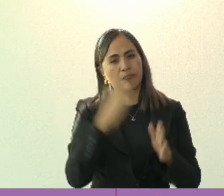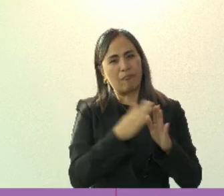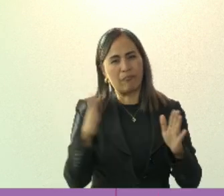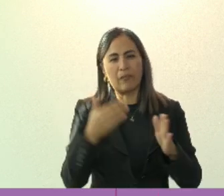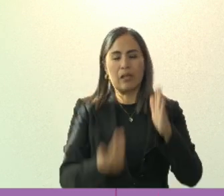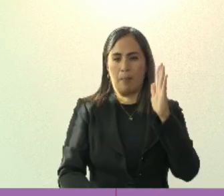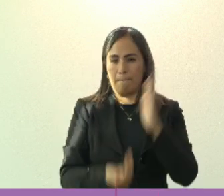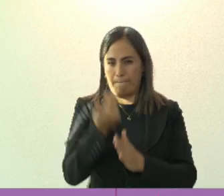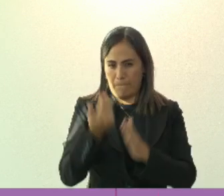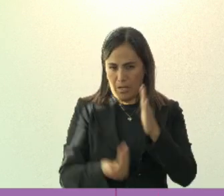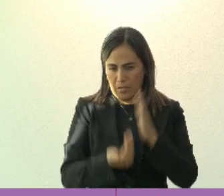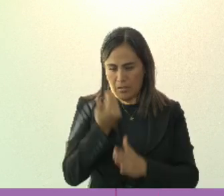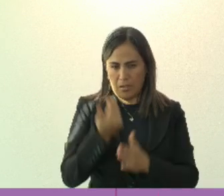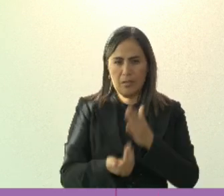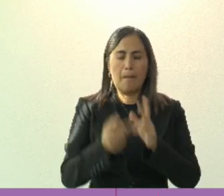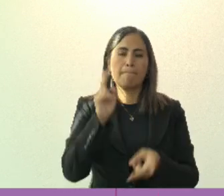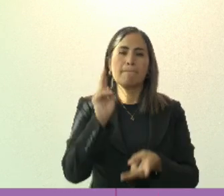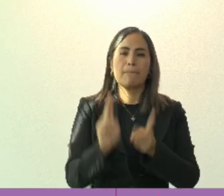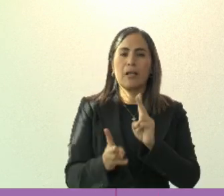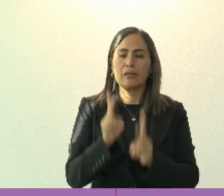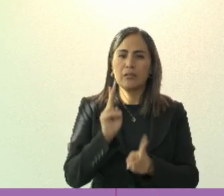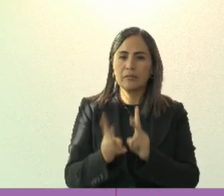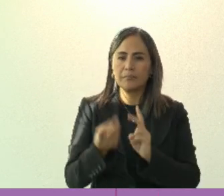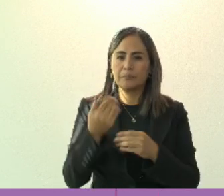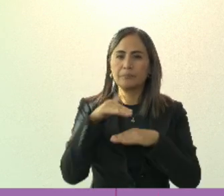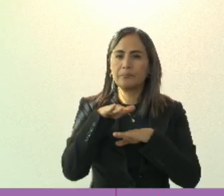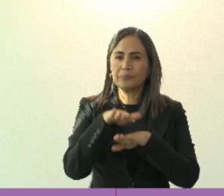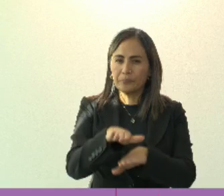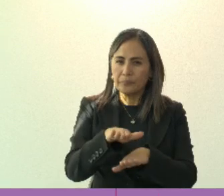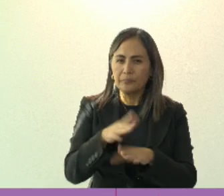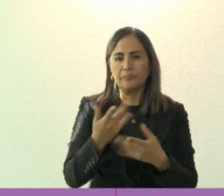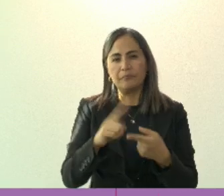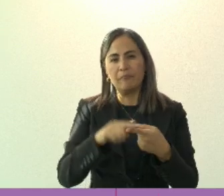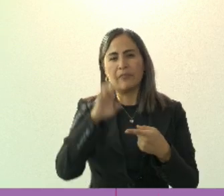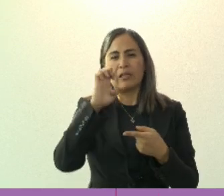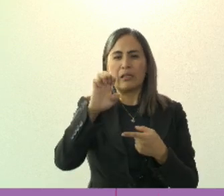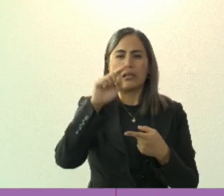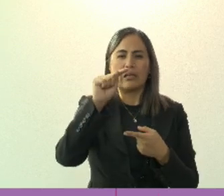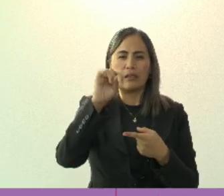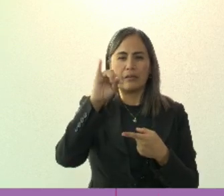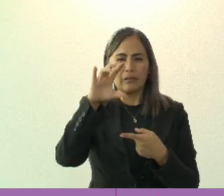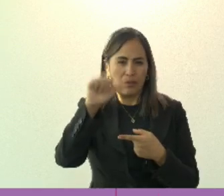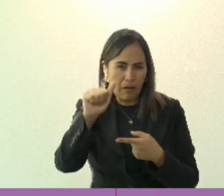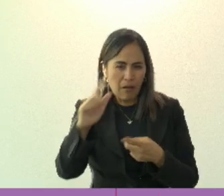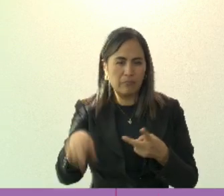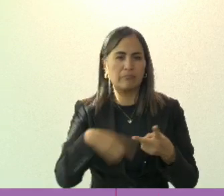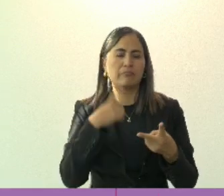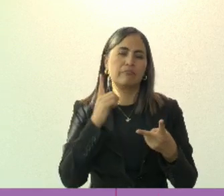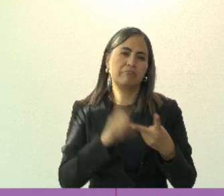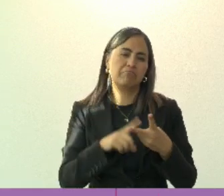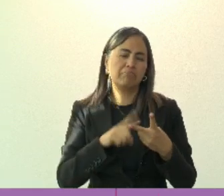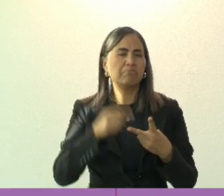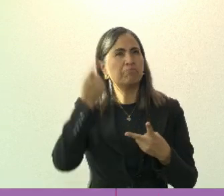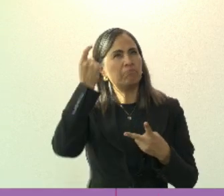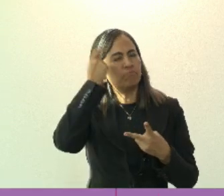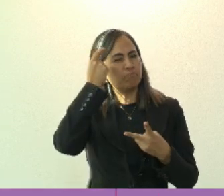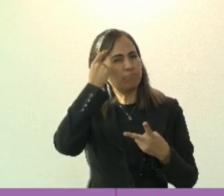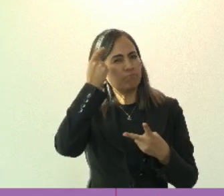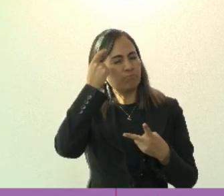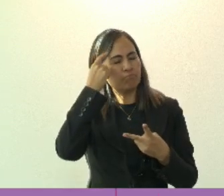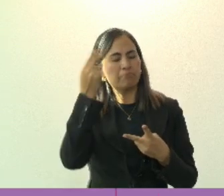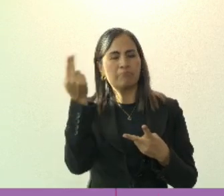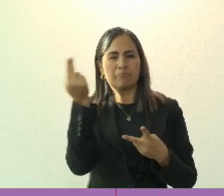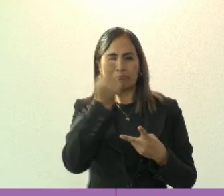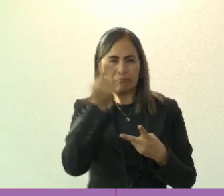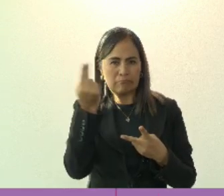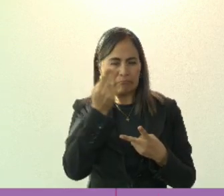mañana estuvimos platicando de la ética, de esa conciencia que debemos